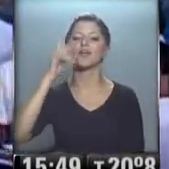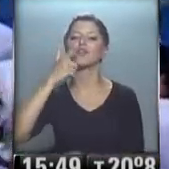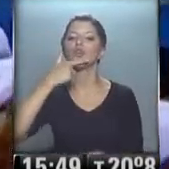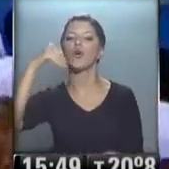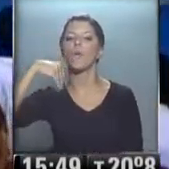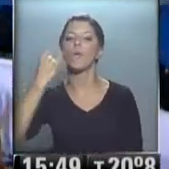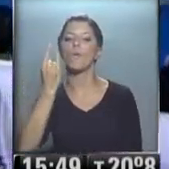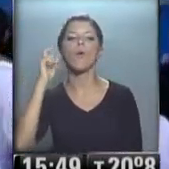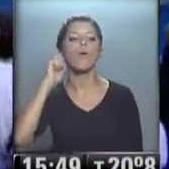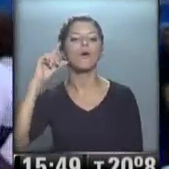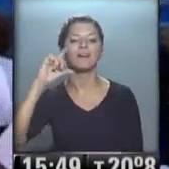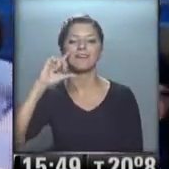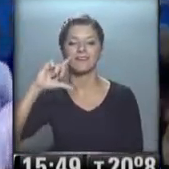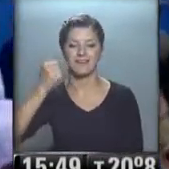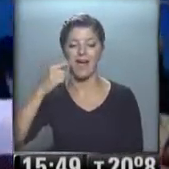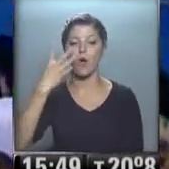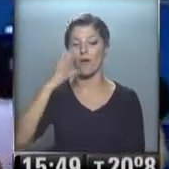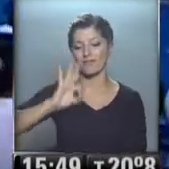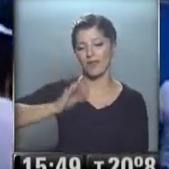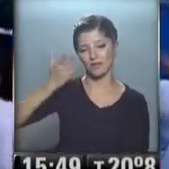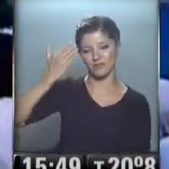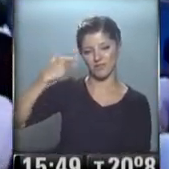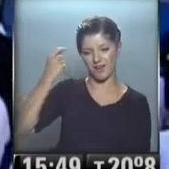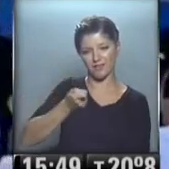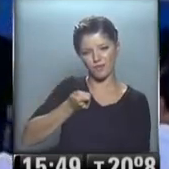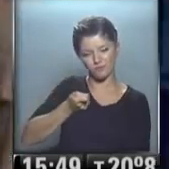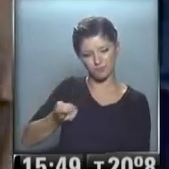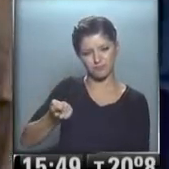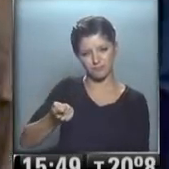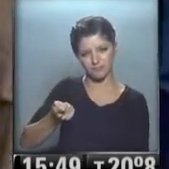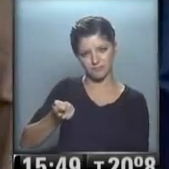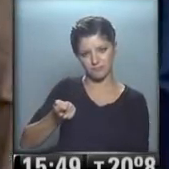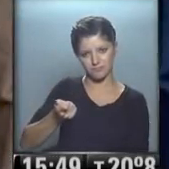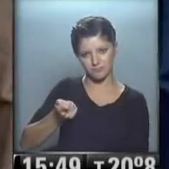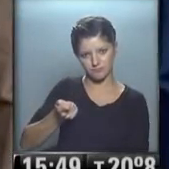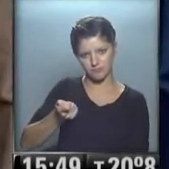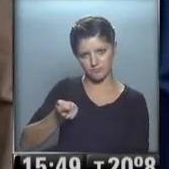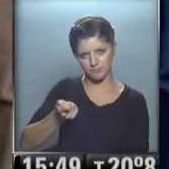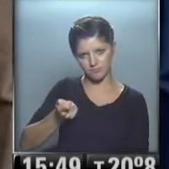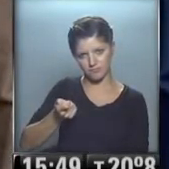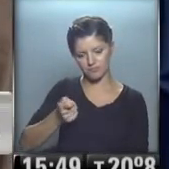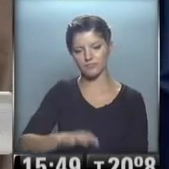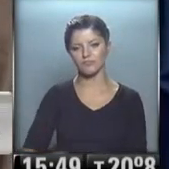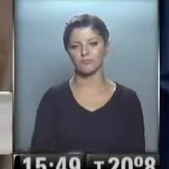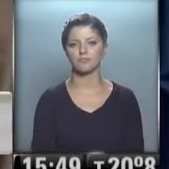40 años de ese fatídico día en el que finalmente lo asesinaron.